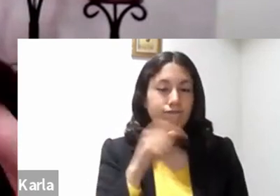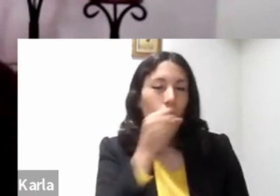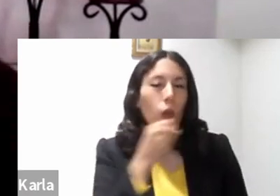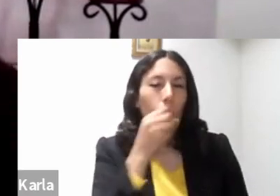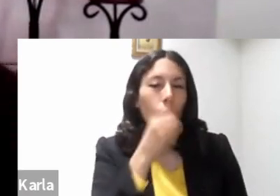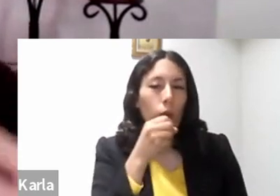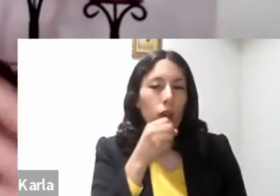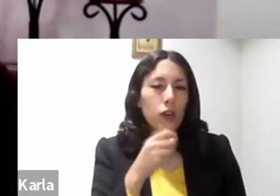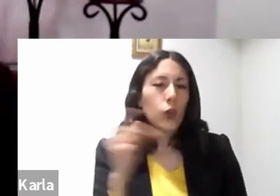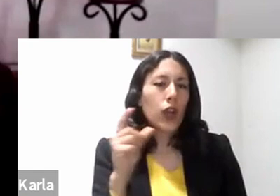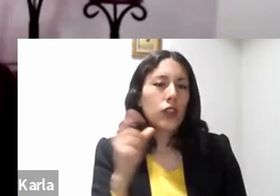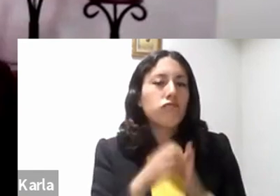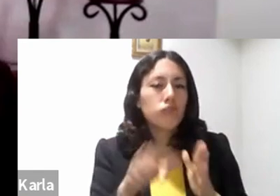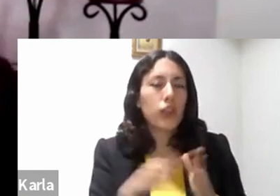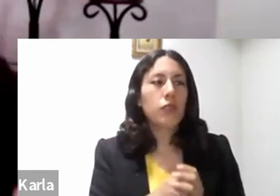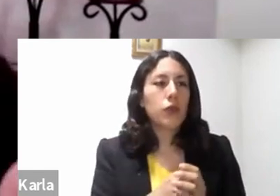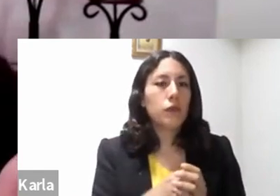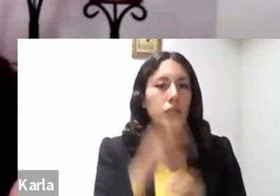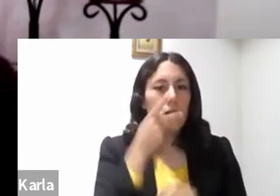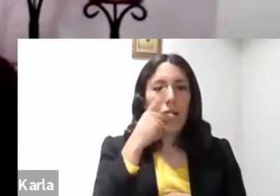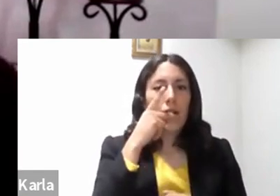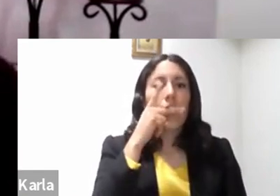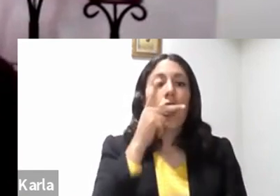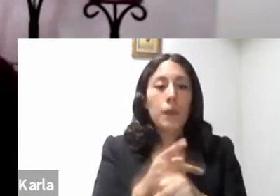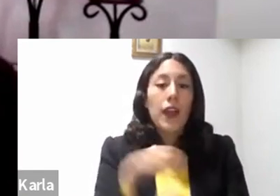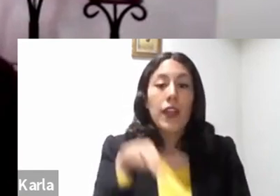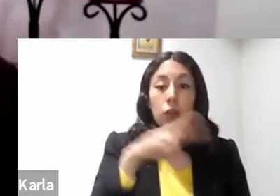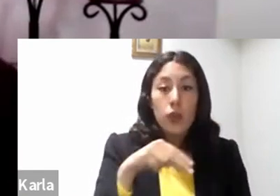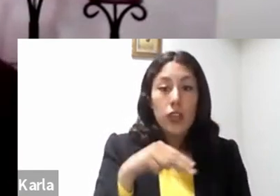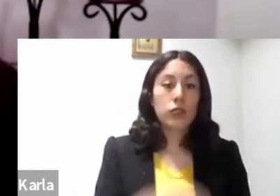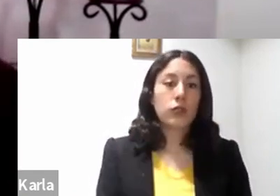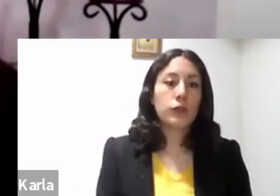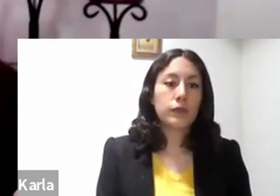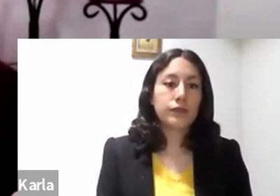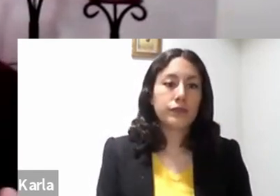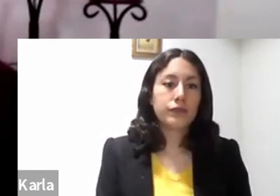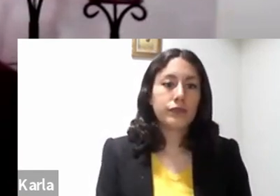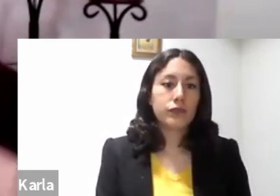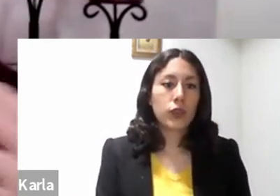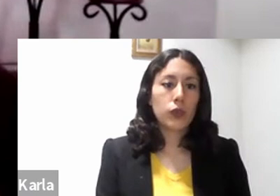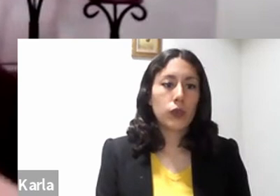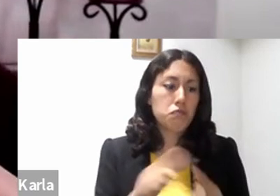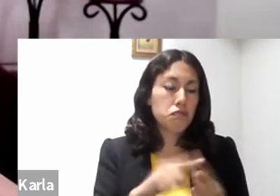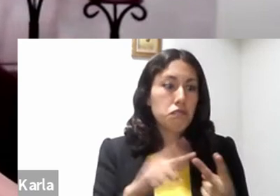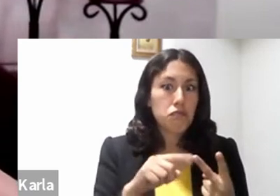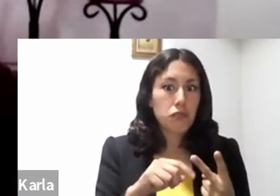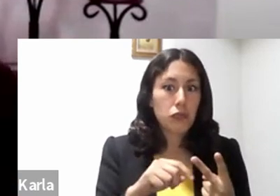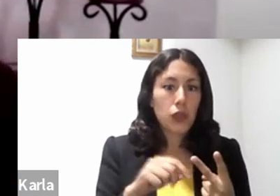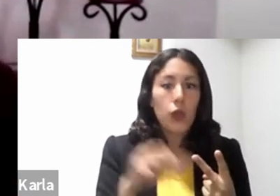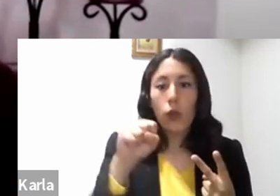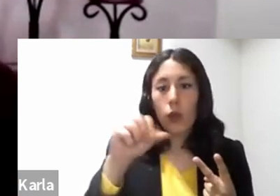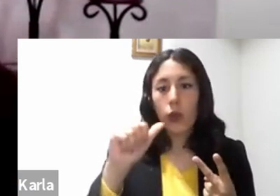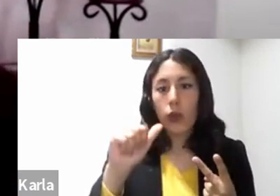el padrenuestro el avemaría o si leemos un salmo o inclusive las oraciones aprendidas